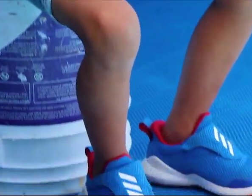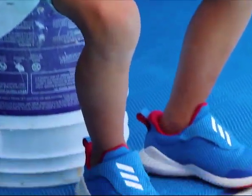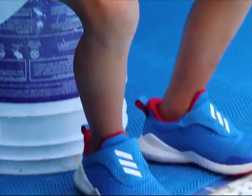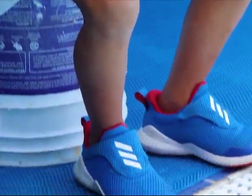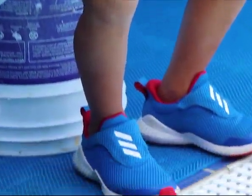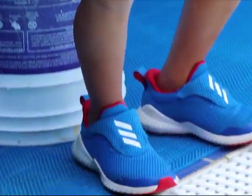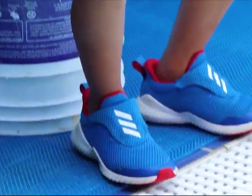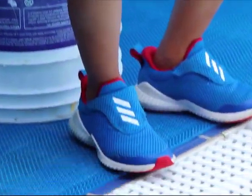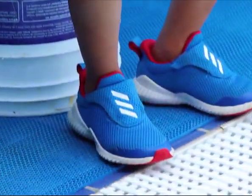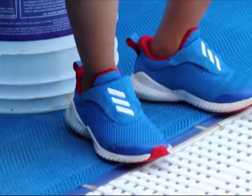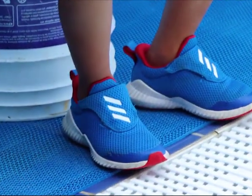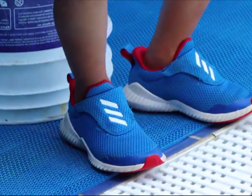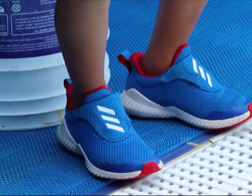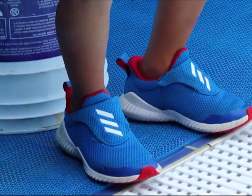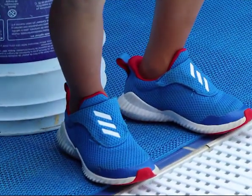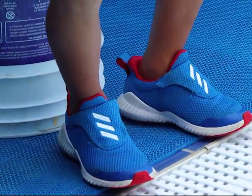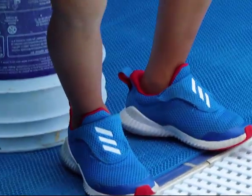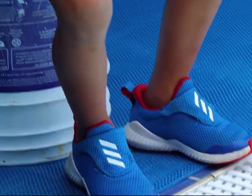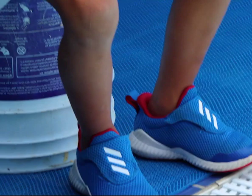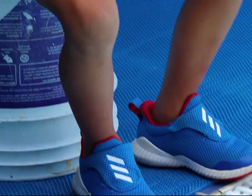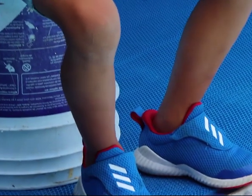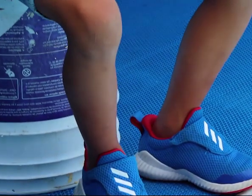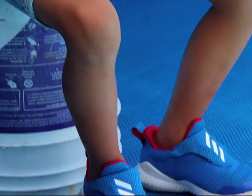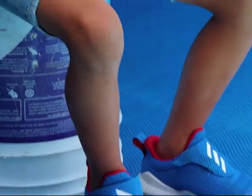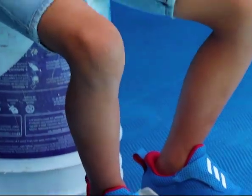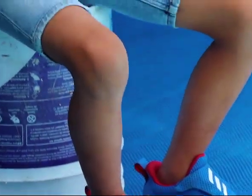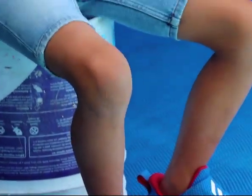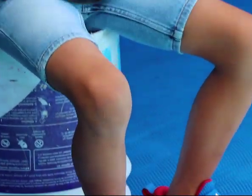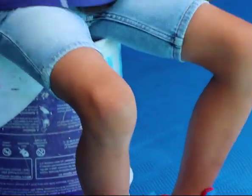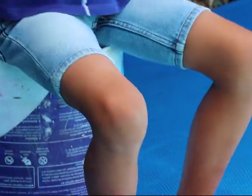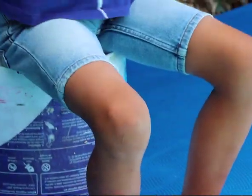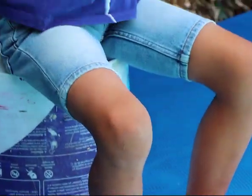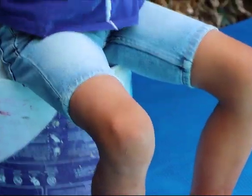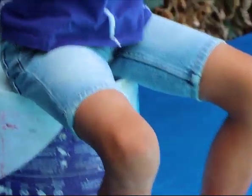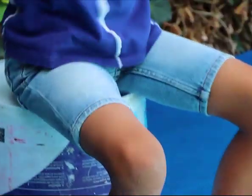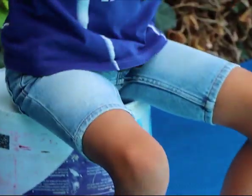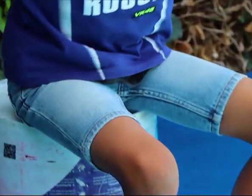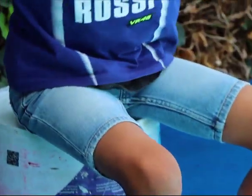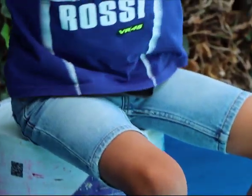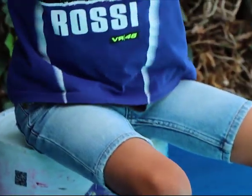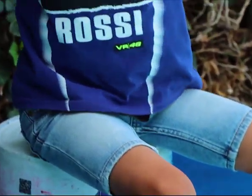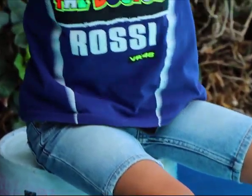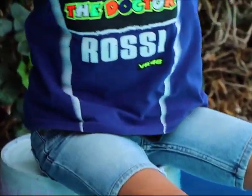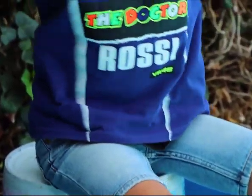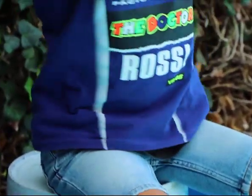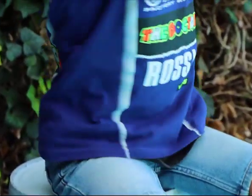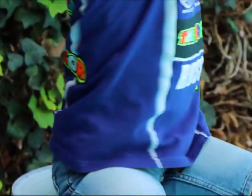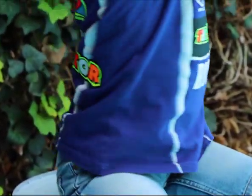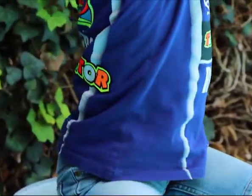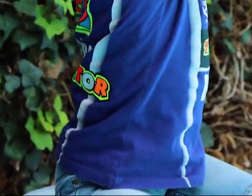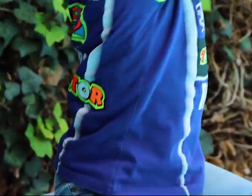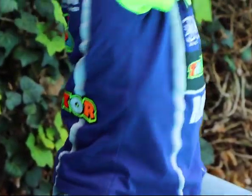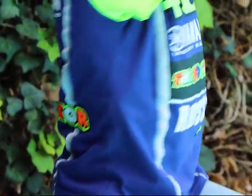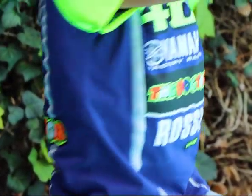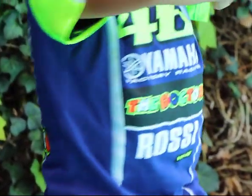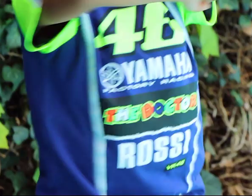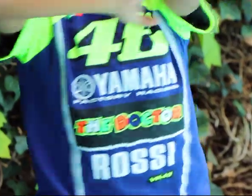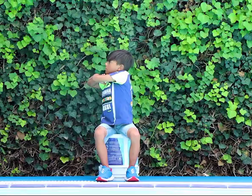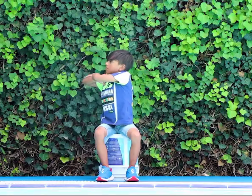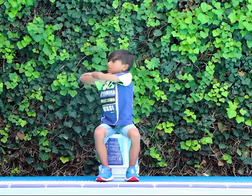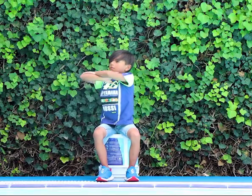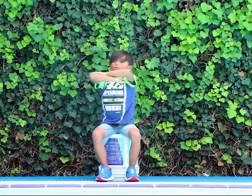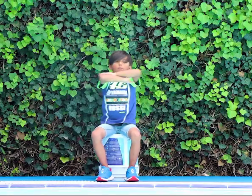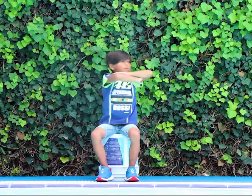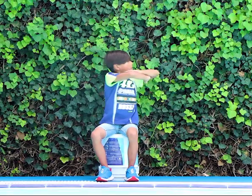derecha, izquierda, derecha, izquierda, derecha, izquierda, derecha, izquierda. Mantenemos bien derecha